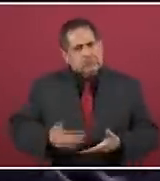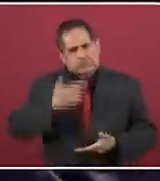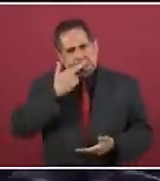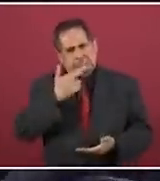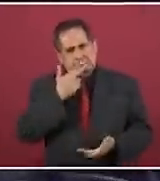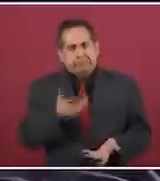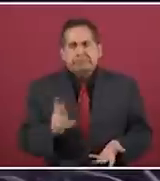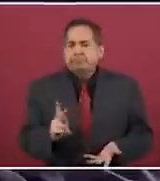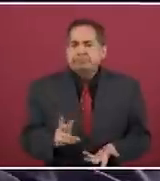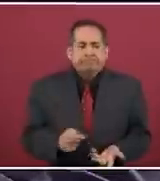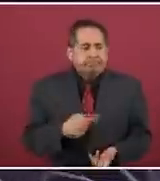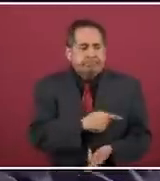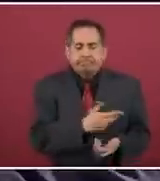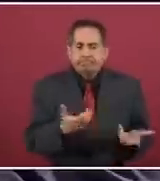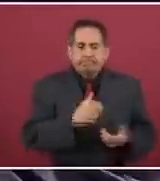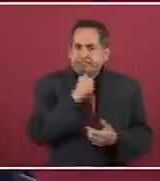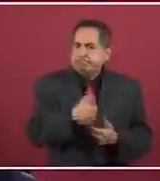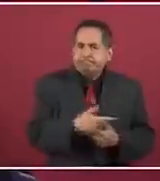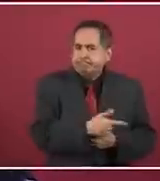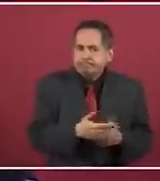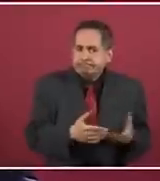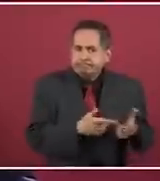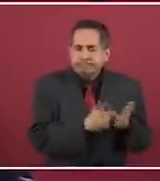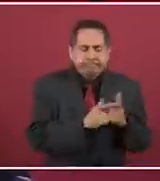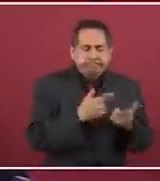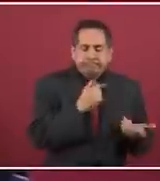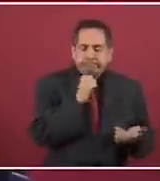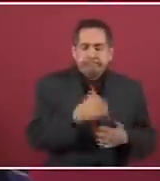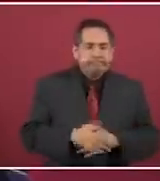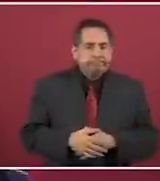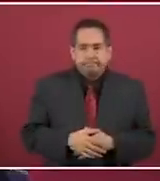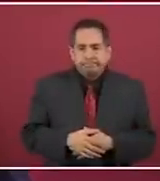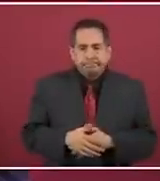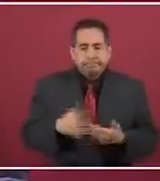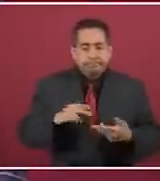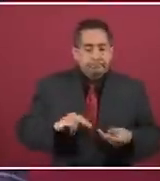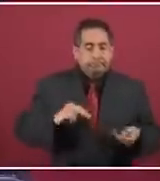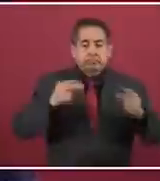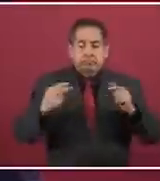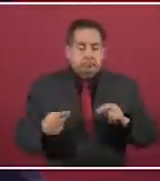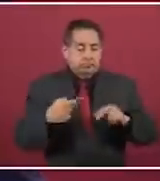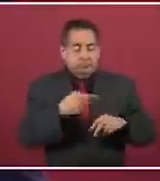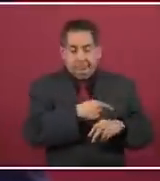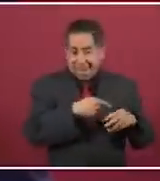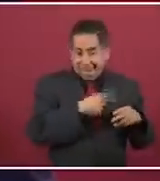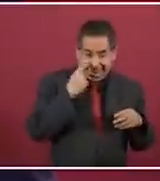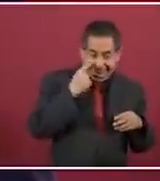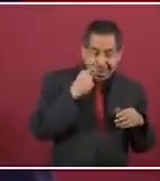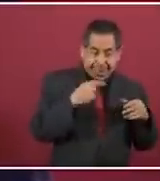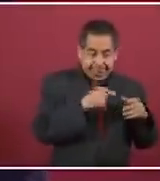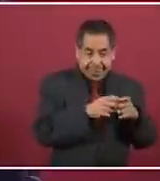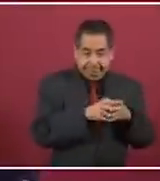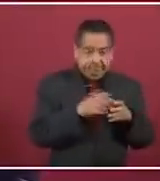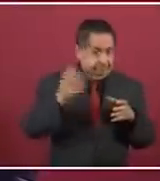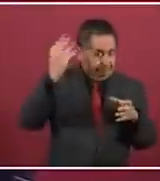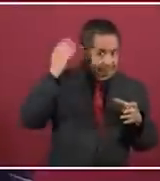Entonces ahora, como paradoja, los que impulsaron